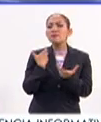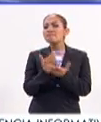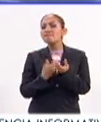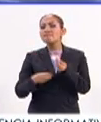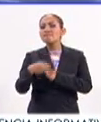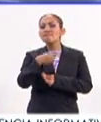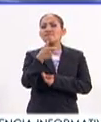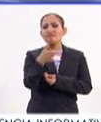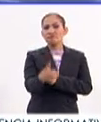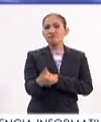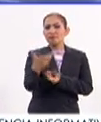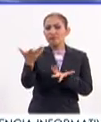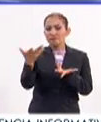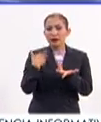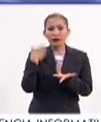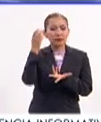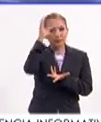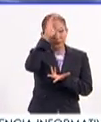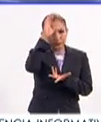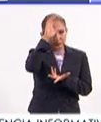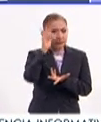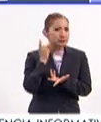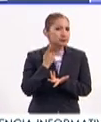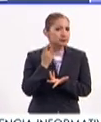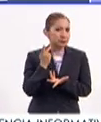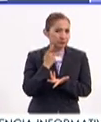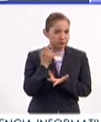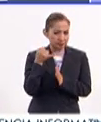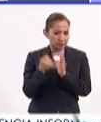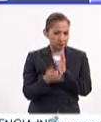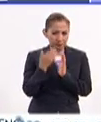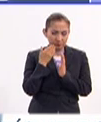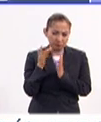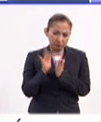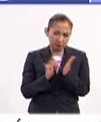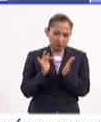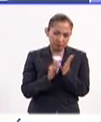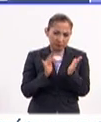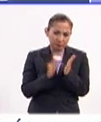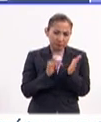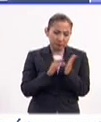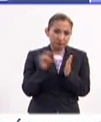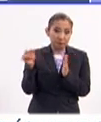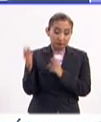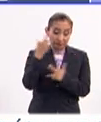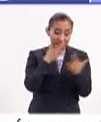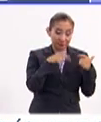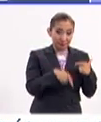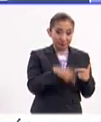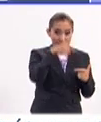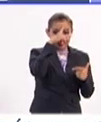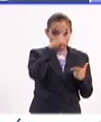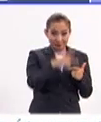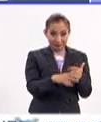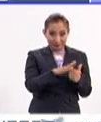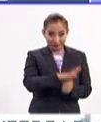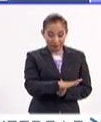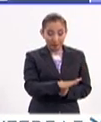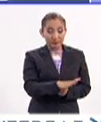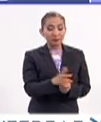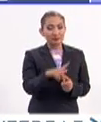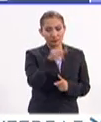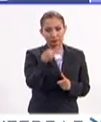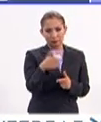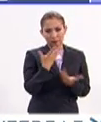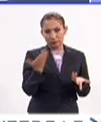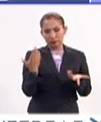economía y ciencia política a fondo. Así que él regresó a México